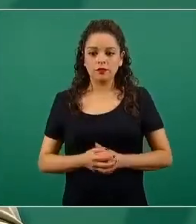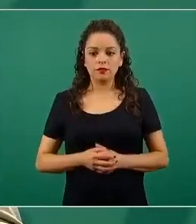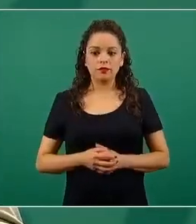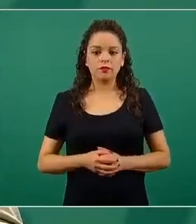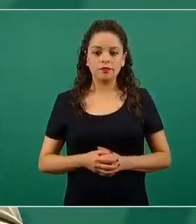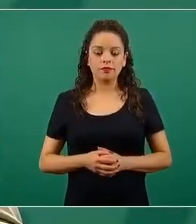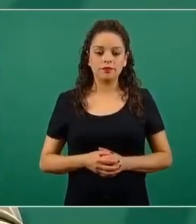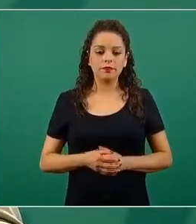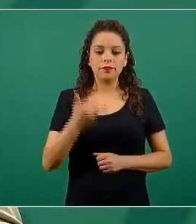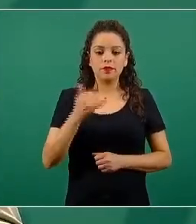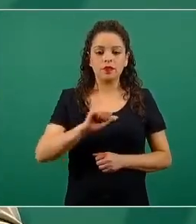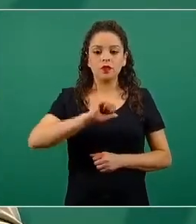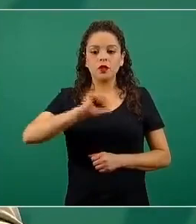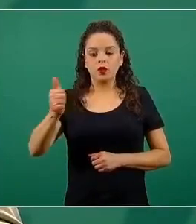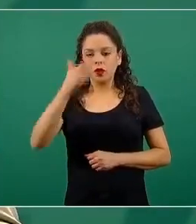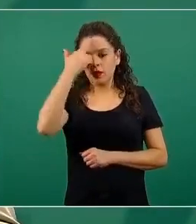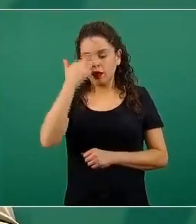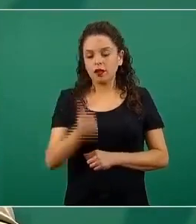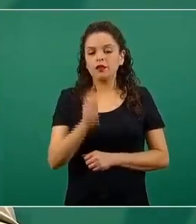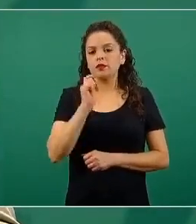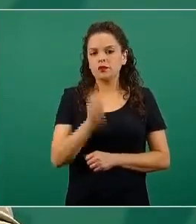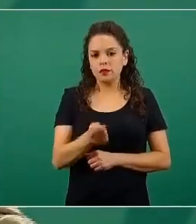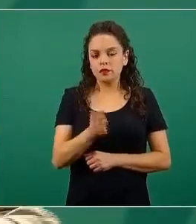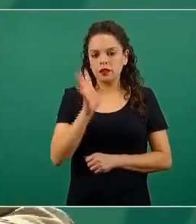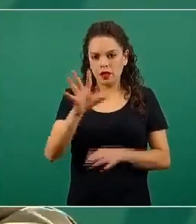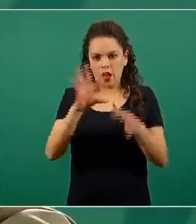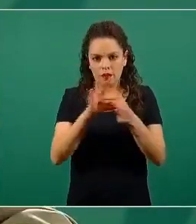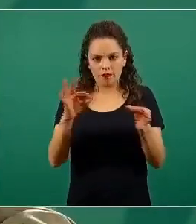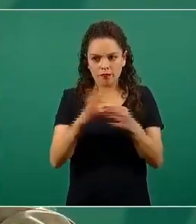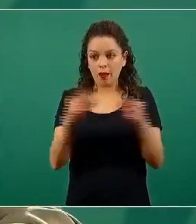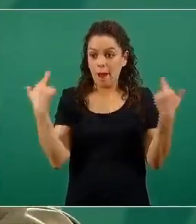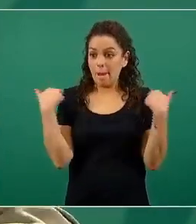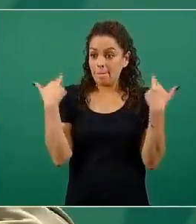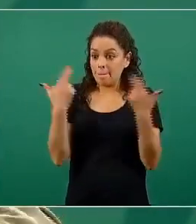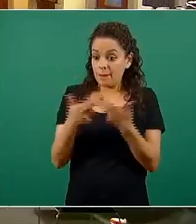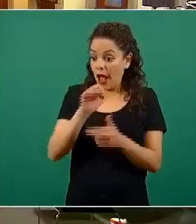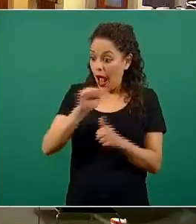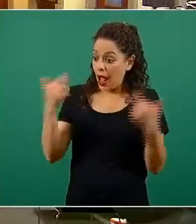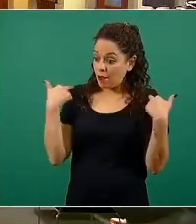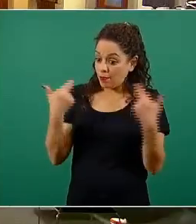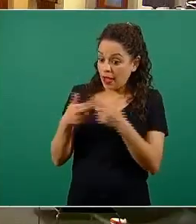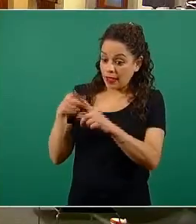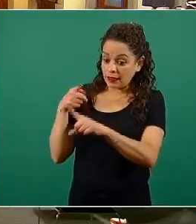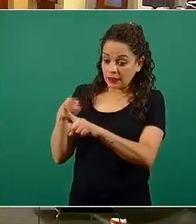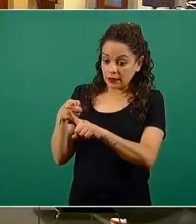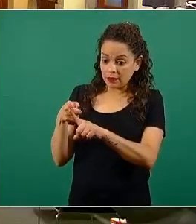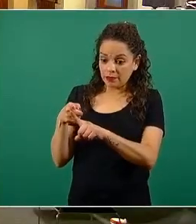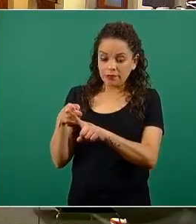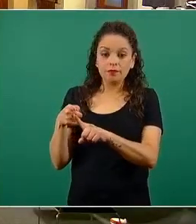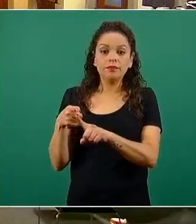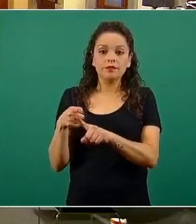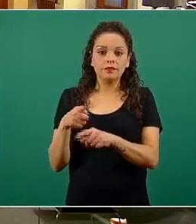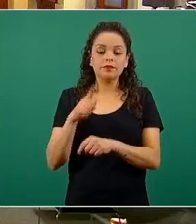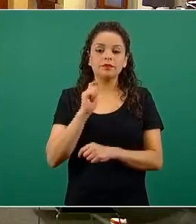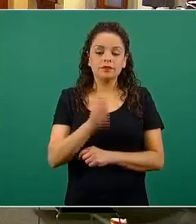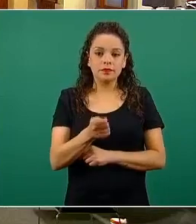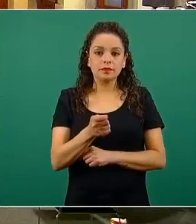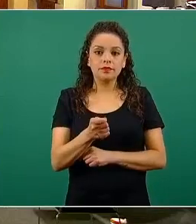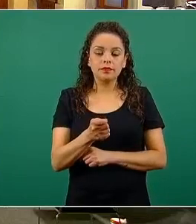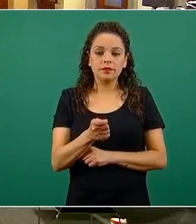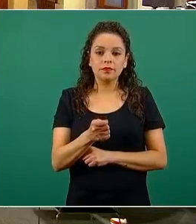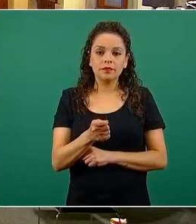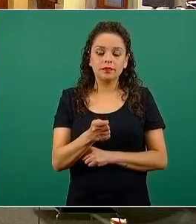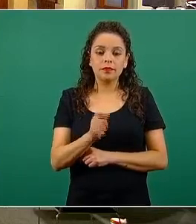por otro lado, la acción, como también se ha explicado, la acción en maestros, este es un eje que tenemos, un eje complementario en